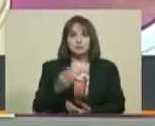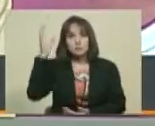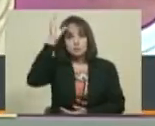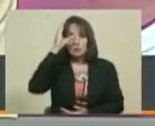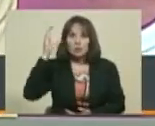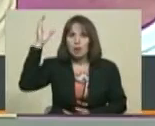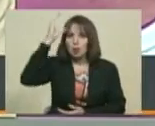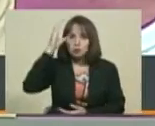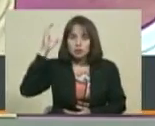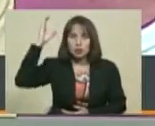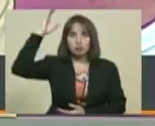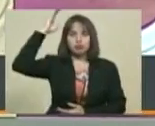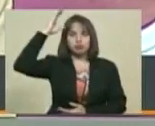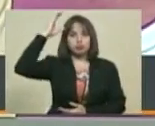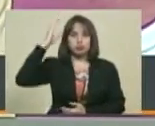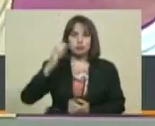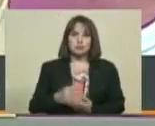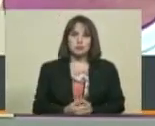que nunca.